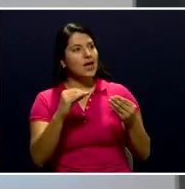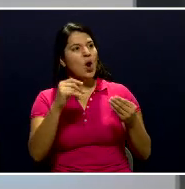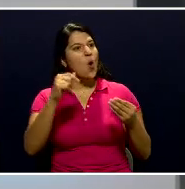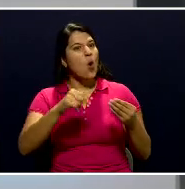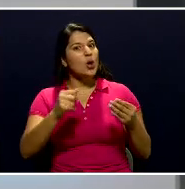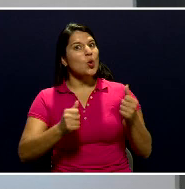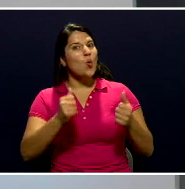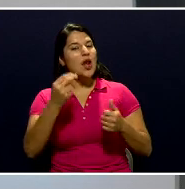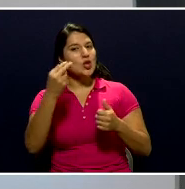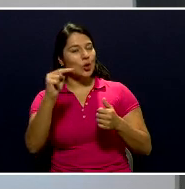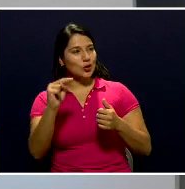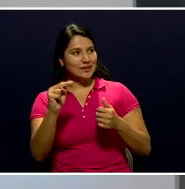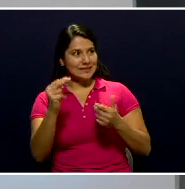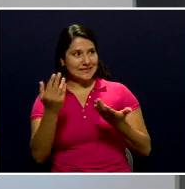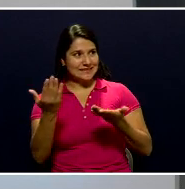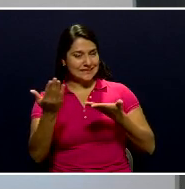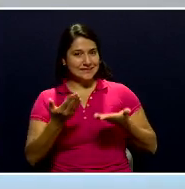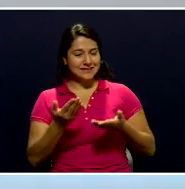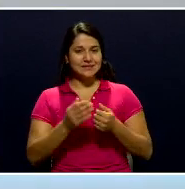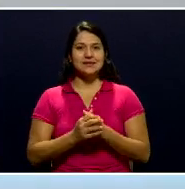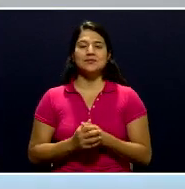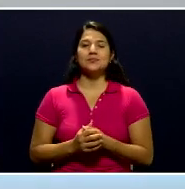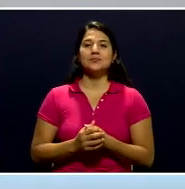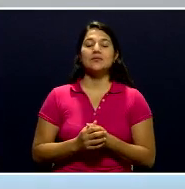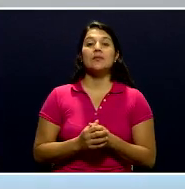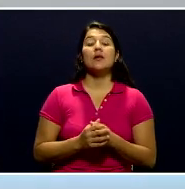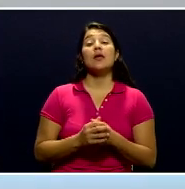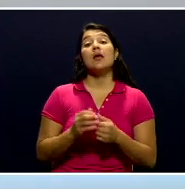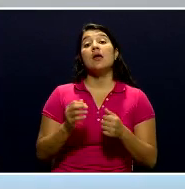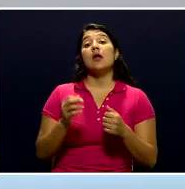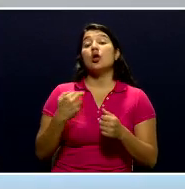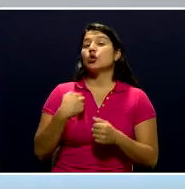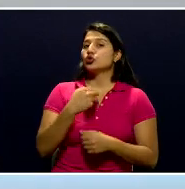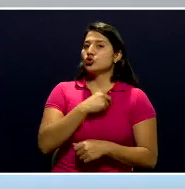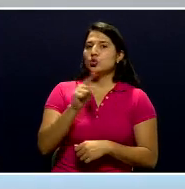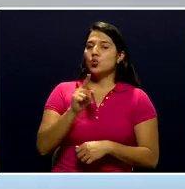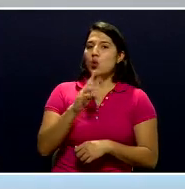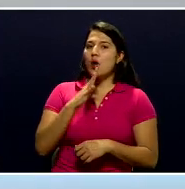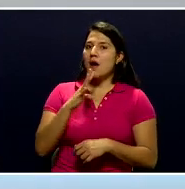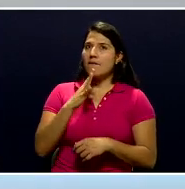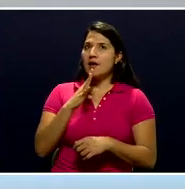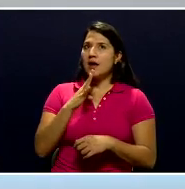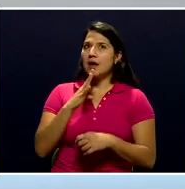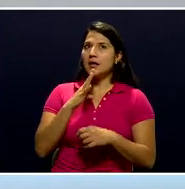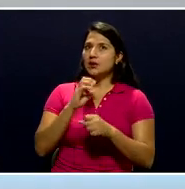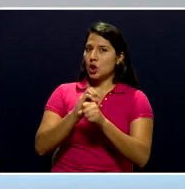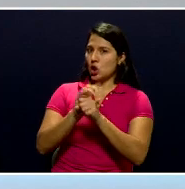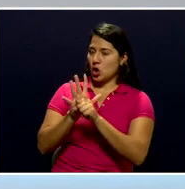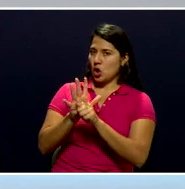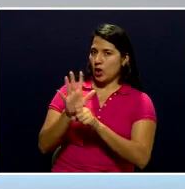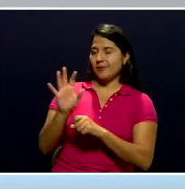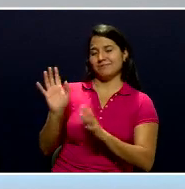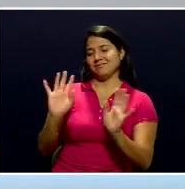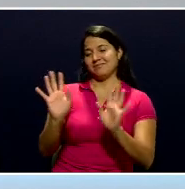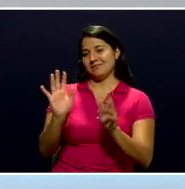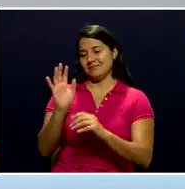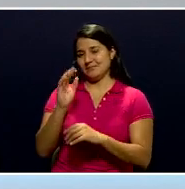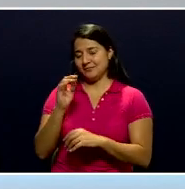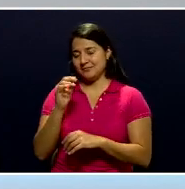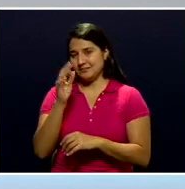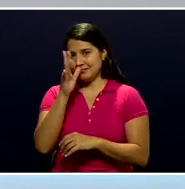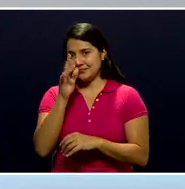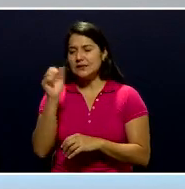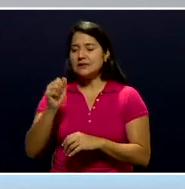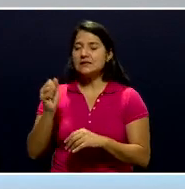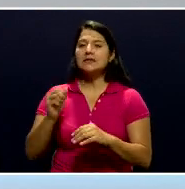sorprender hoy el proyecto Doble Check? Ernesto, no vamos a hablar del coronavirus. No, claro, por supuesto que vamos a hablar del coronavirus.